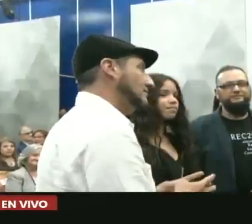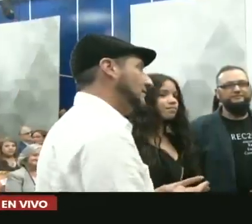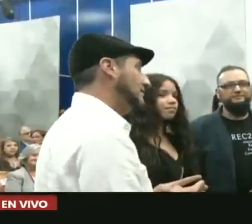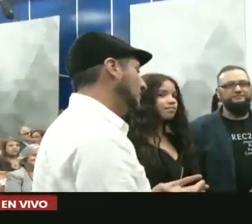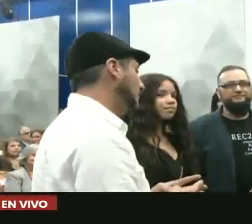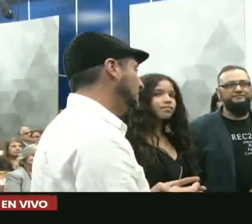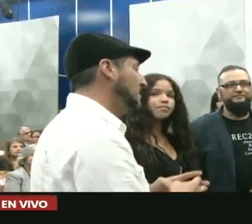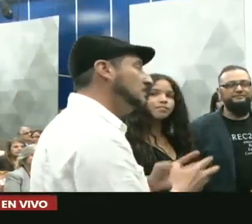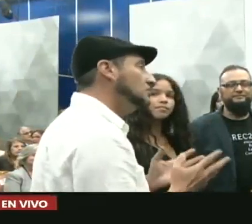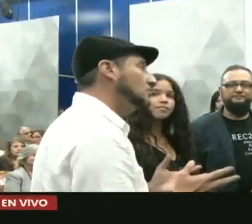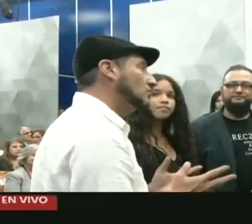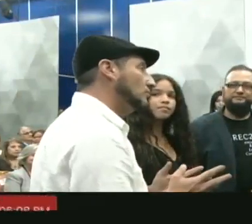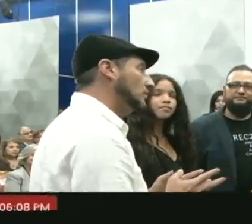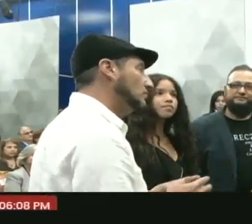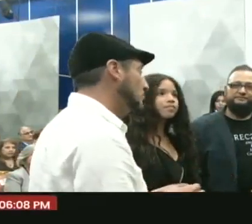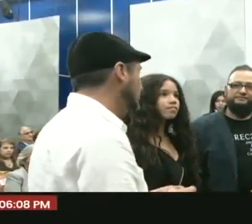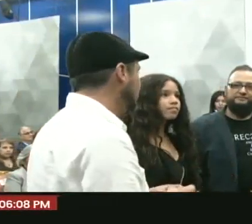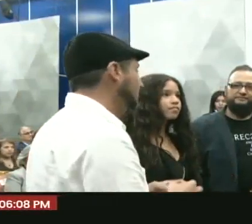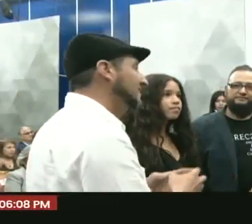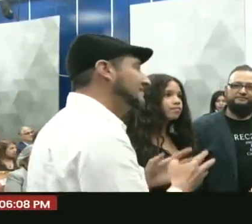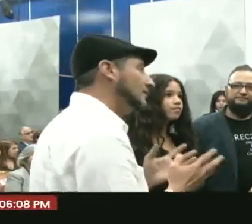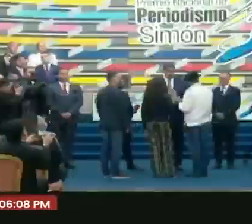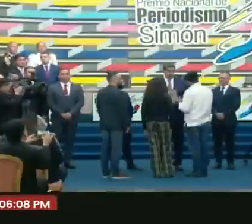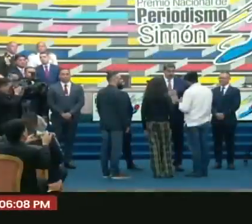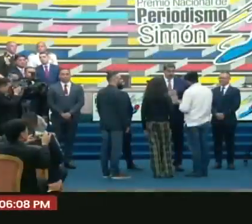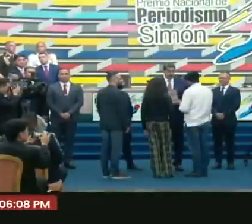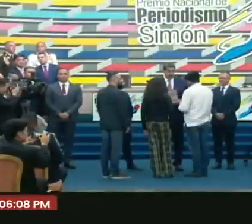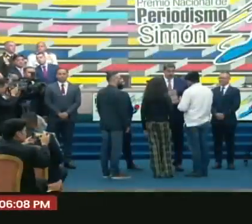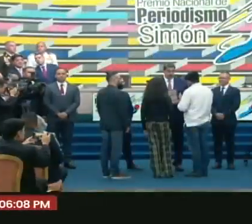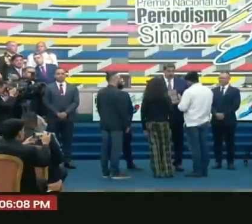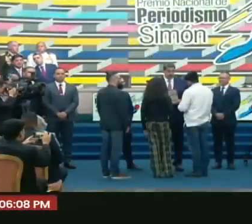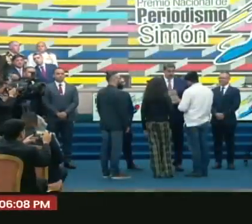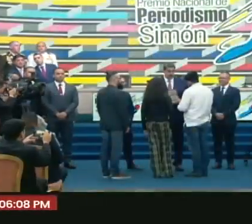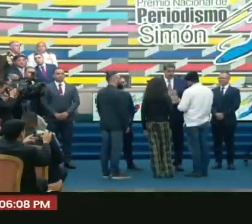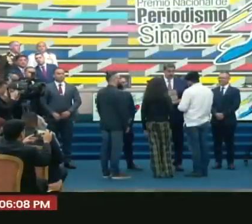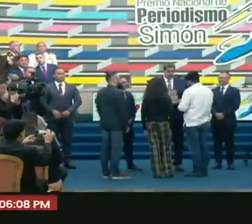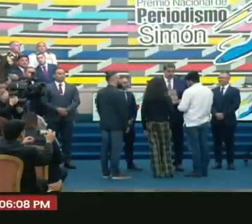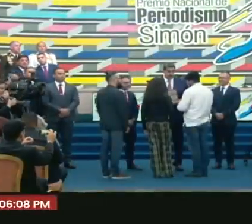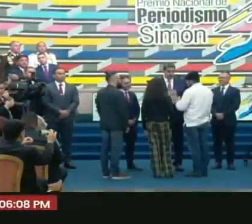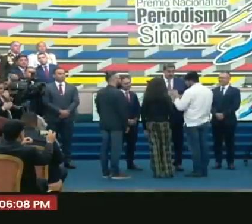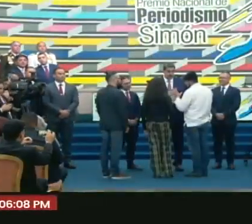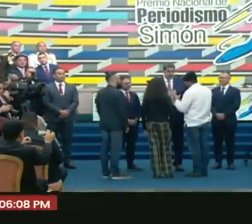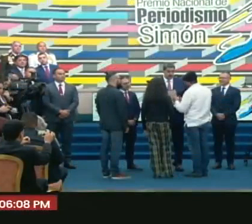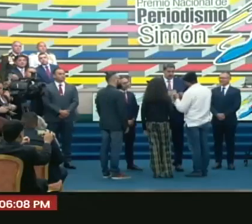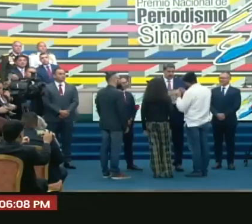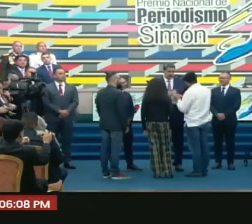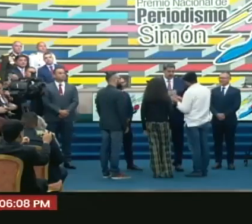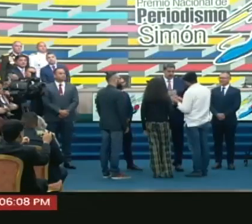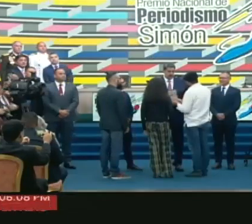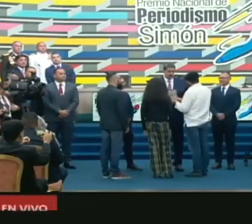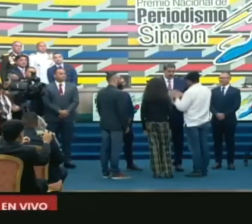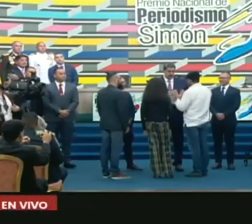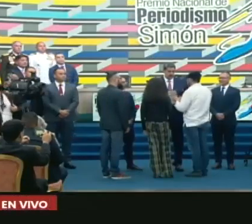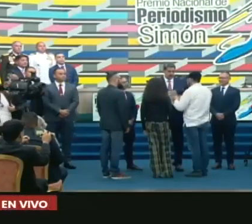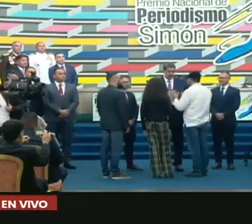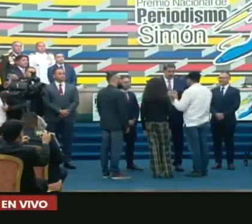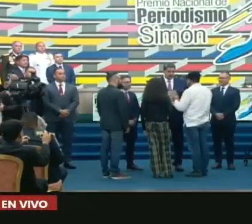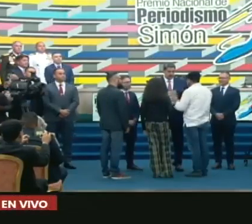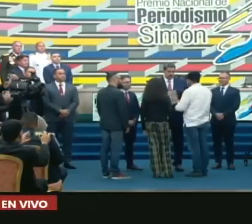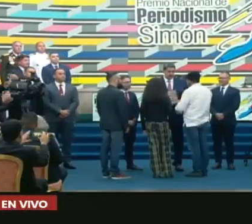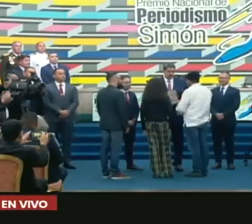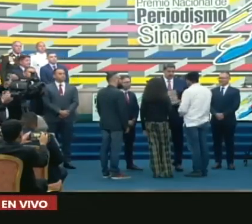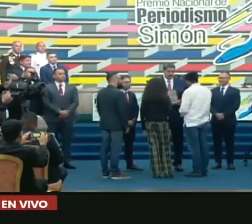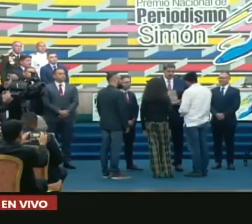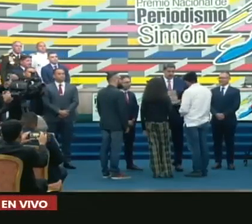a los periodistas que han producido la Comunidad de Aprendizaje Comunicación Alternativa Táchira y transmitido